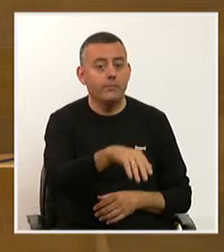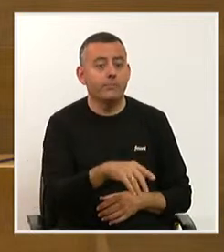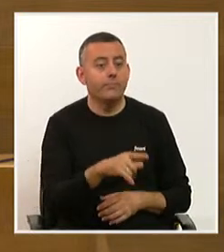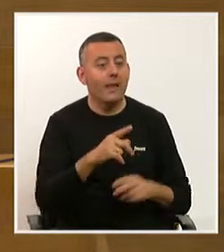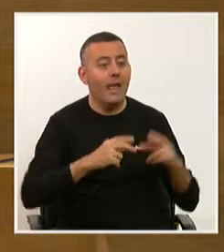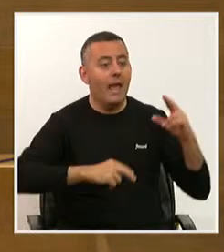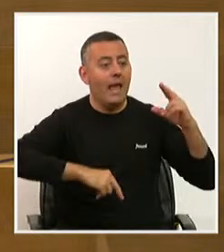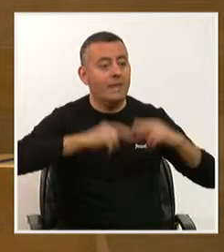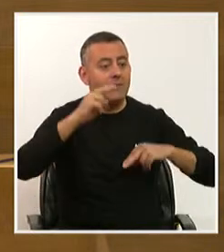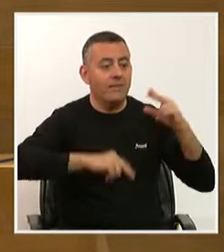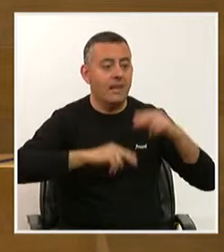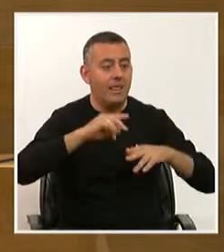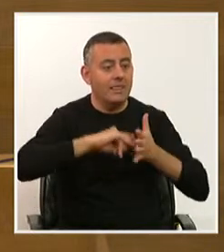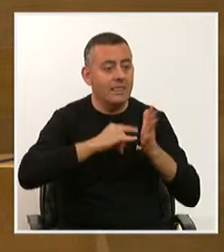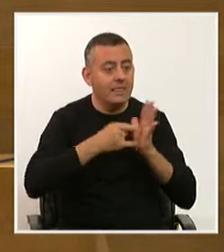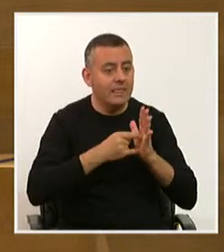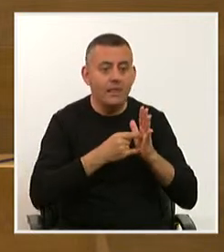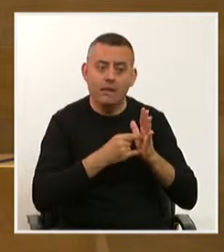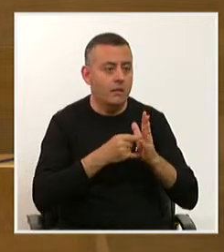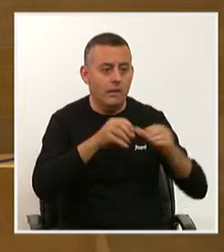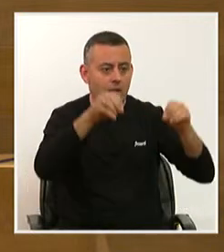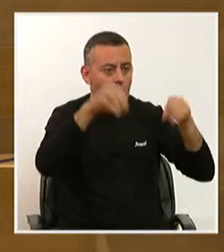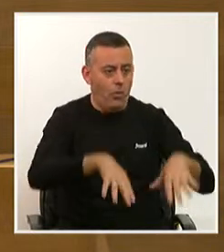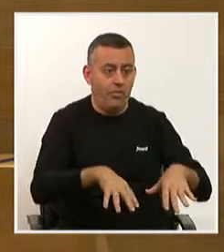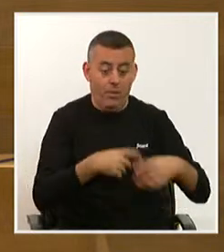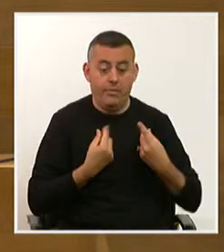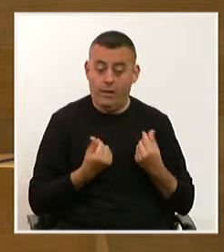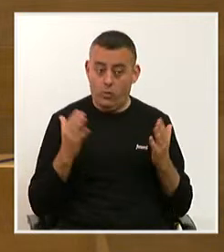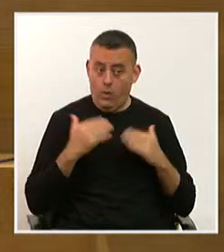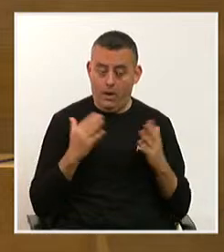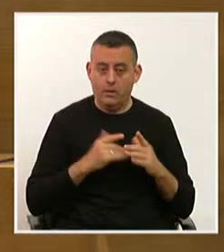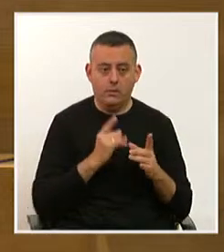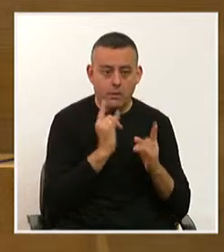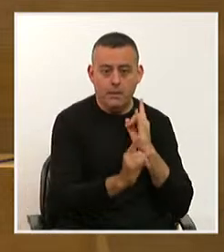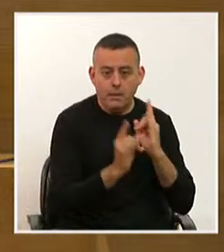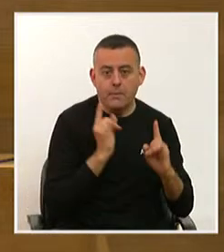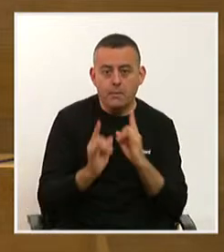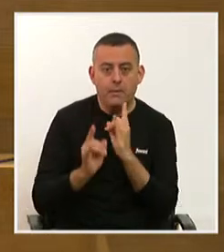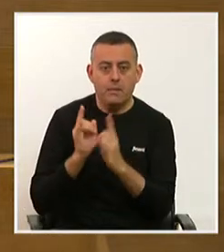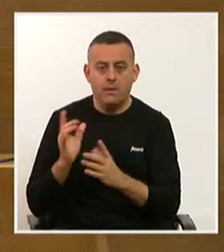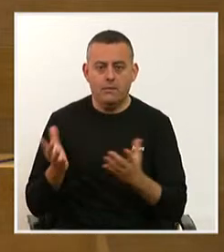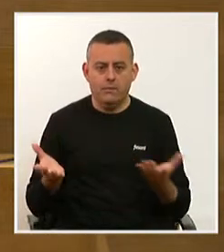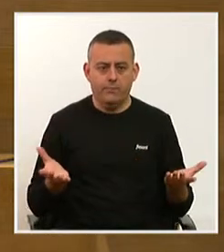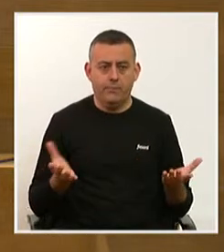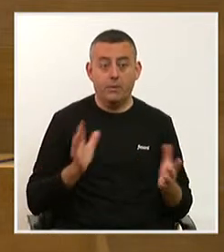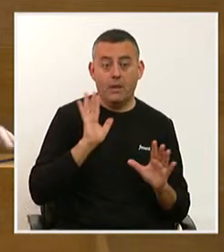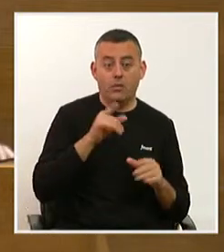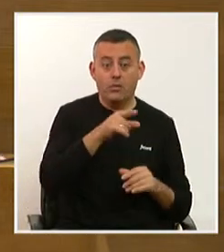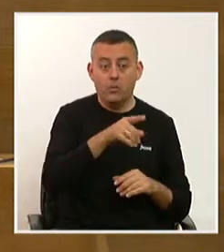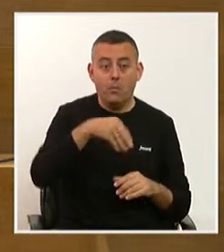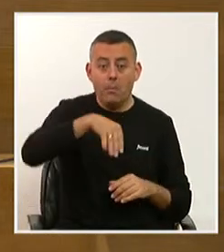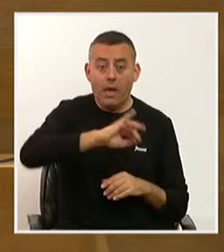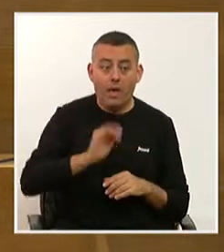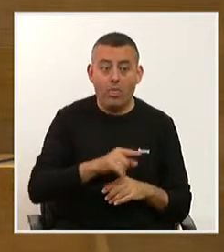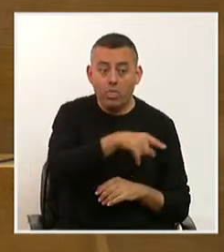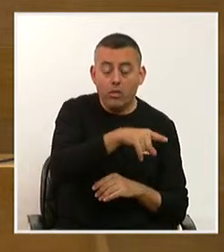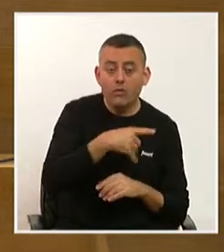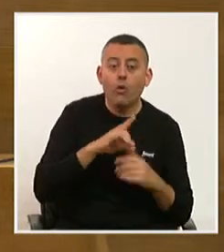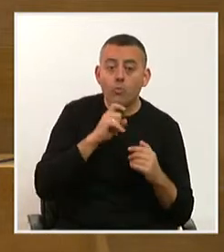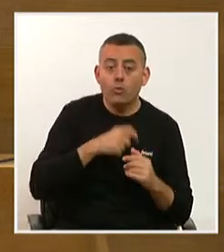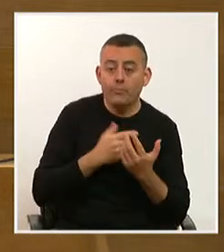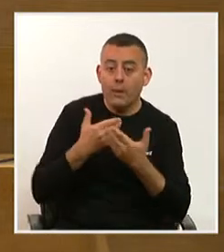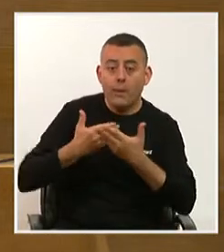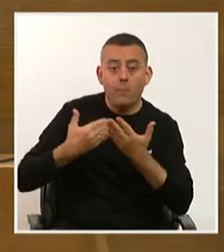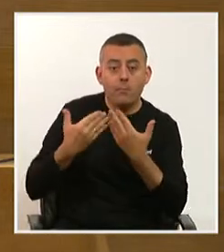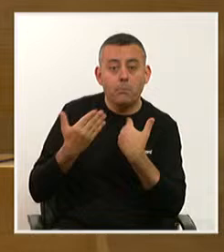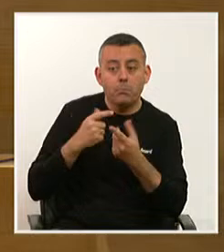amazón está amen alcaldes y alcaldes con que si explica la prensa retiren la subven está está